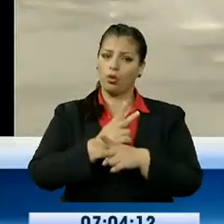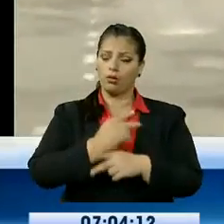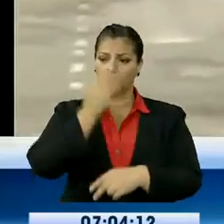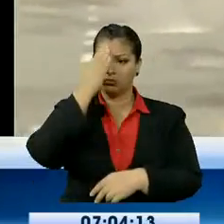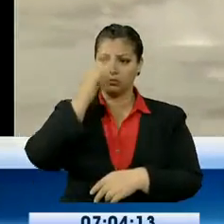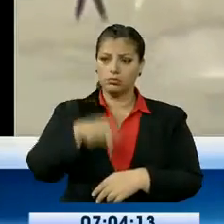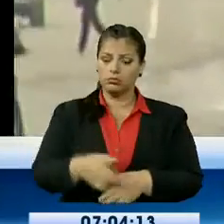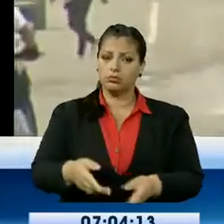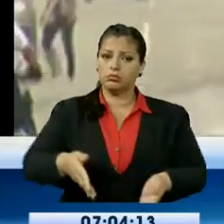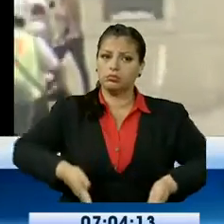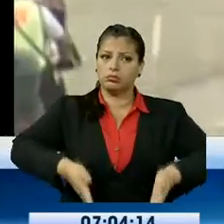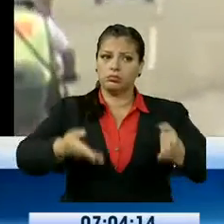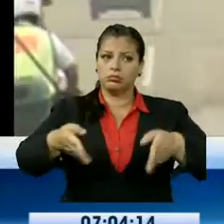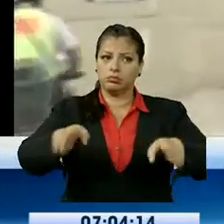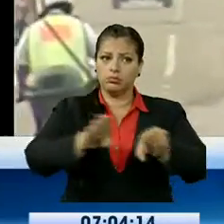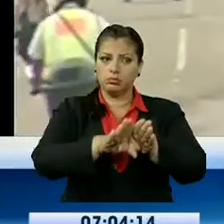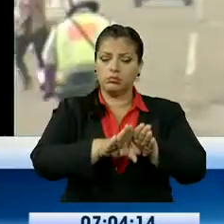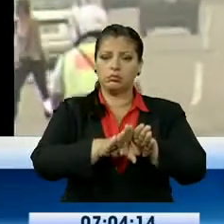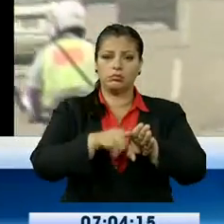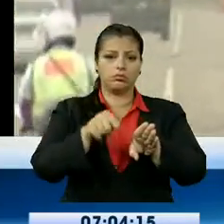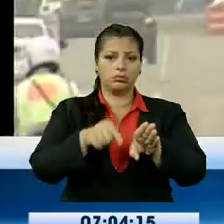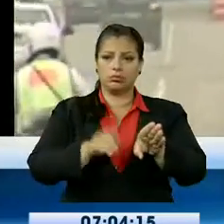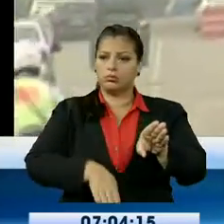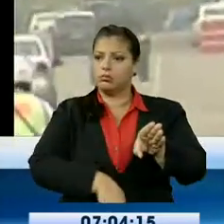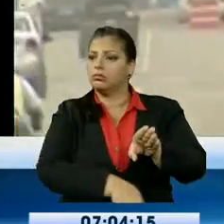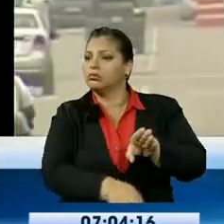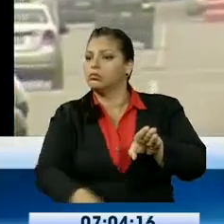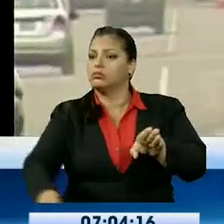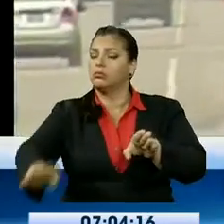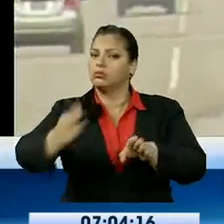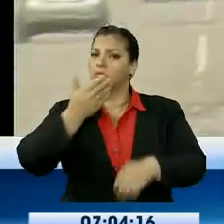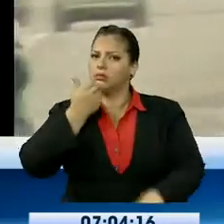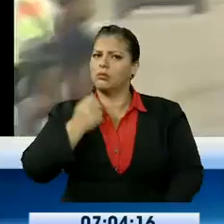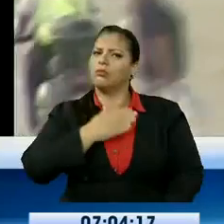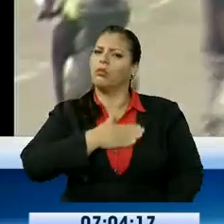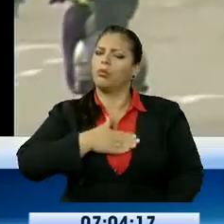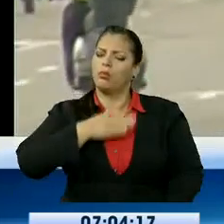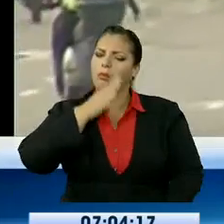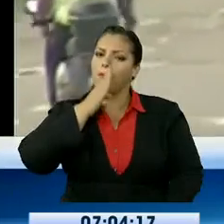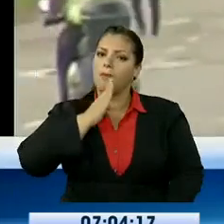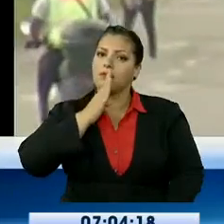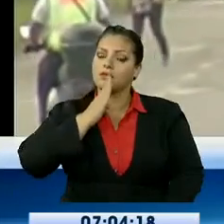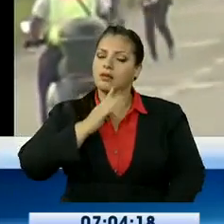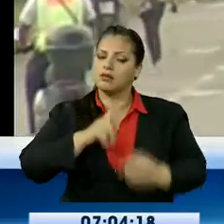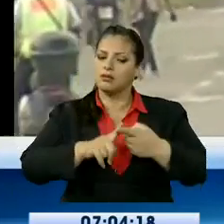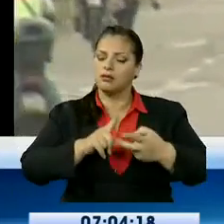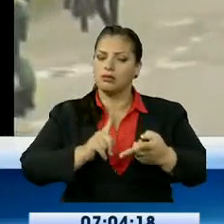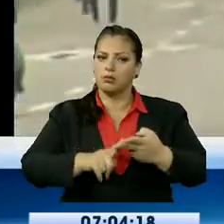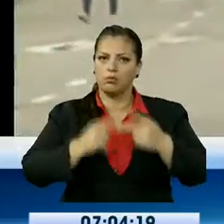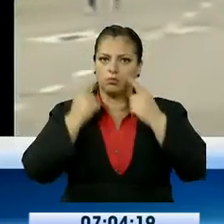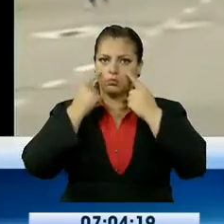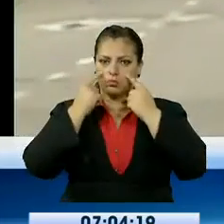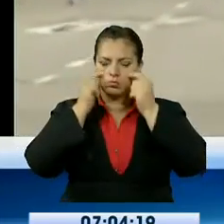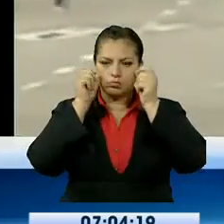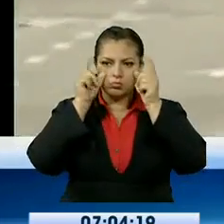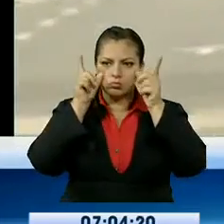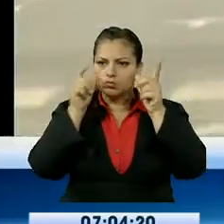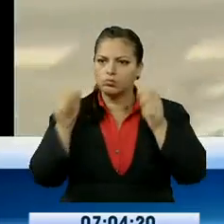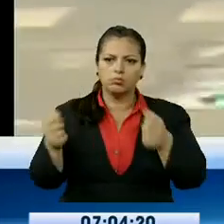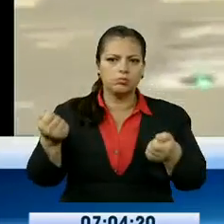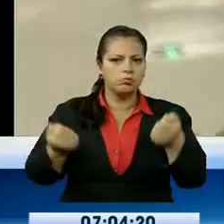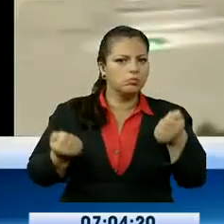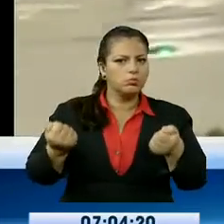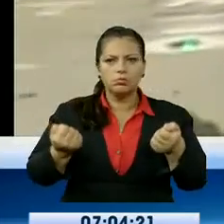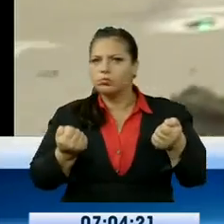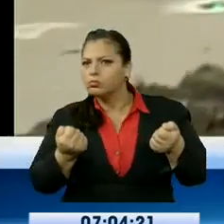se está generando en conjunto con la Comisión de Tránsito. Hay que tener prudencia al conducir. Principalmente saber que el